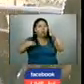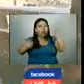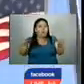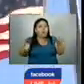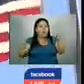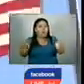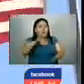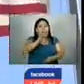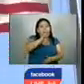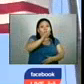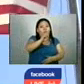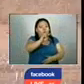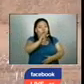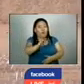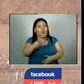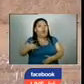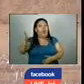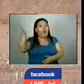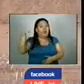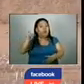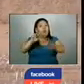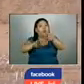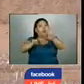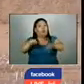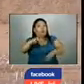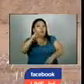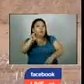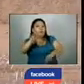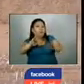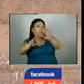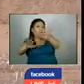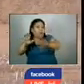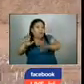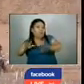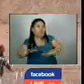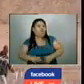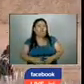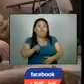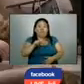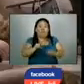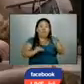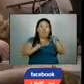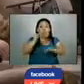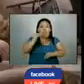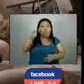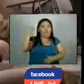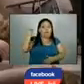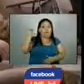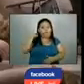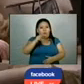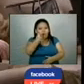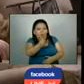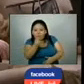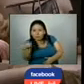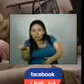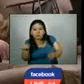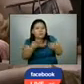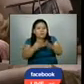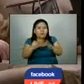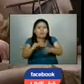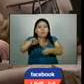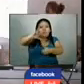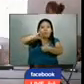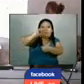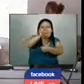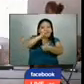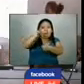año 2022, cuando llegaban 8,085 salvadoreños mensuales, al tomar en cuenta a todas las personas provenientes del Triángulo